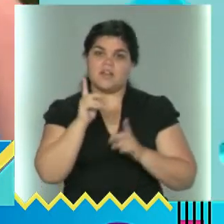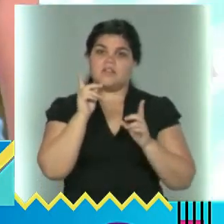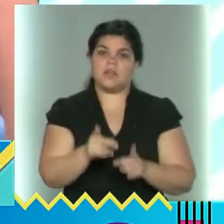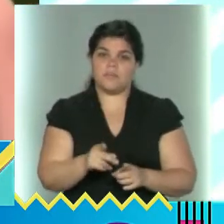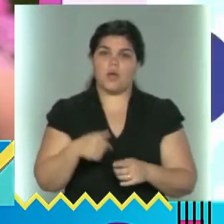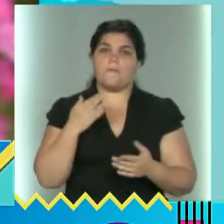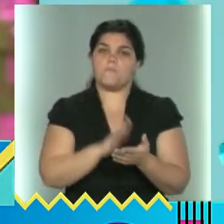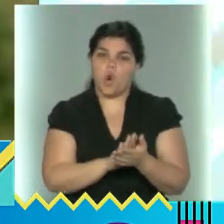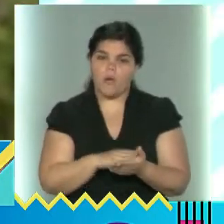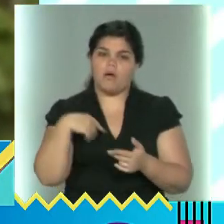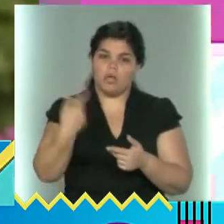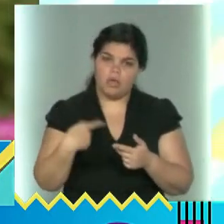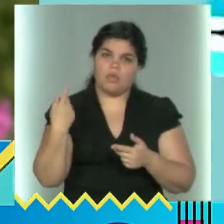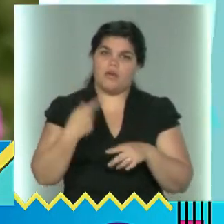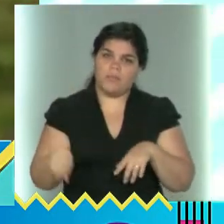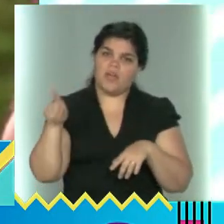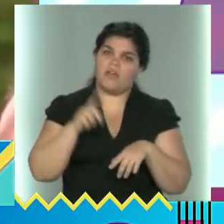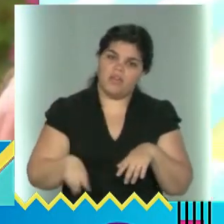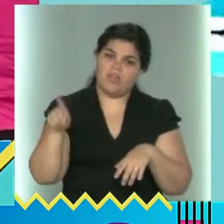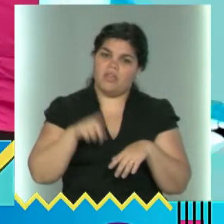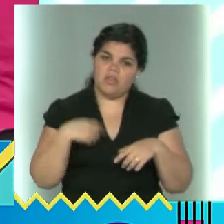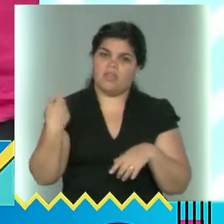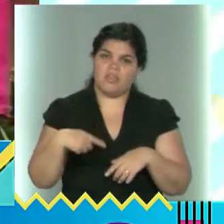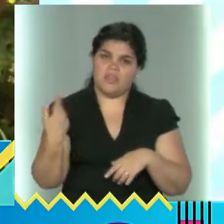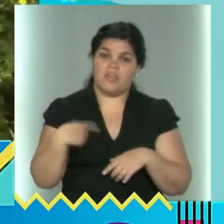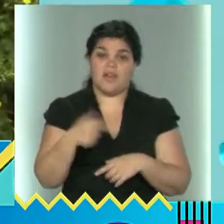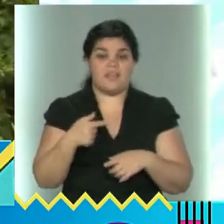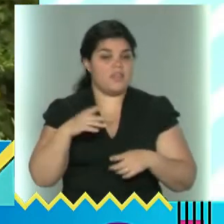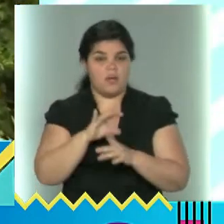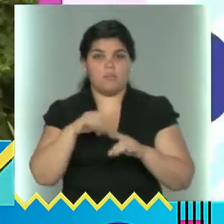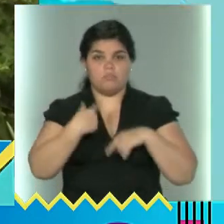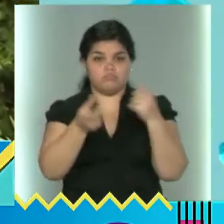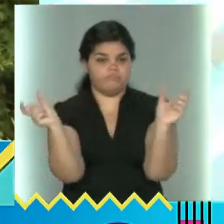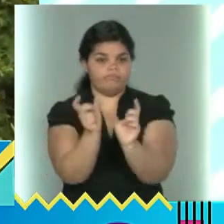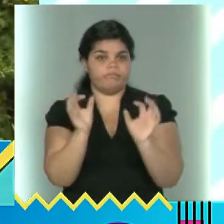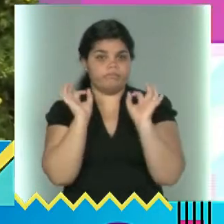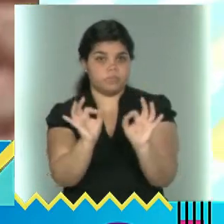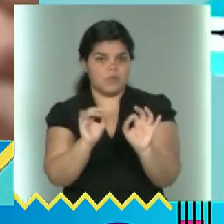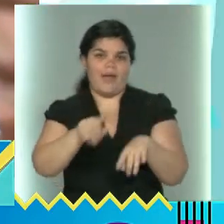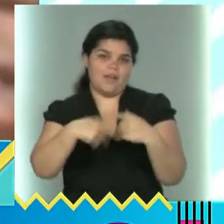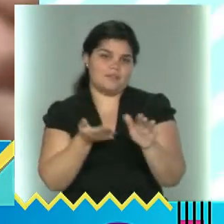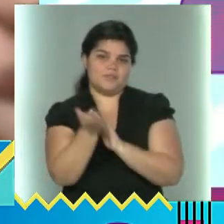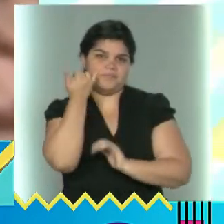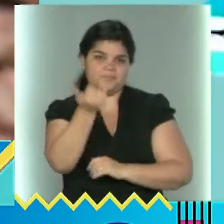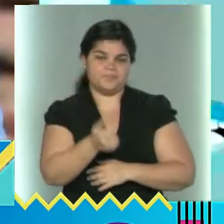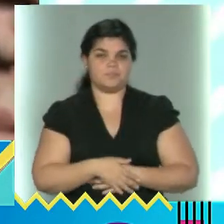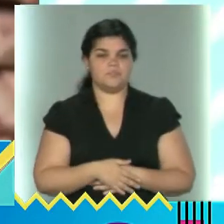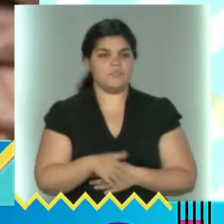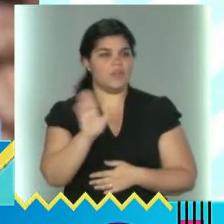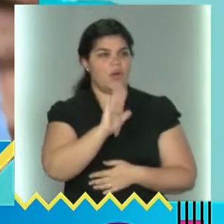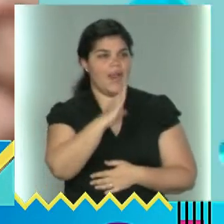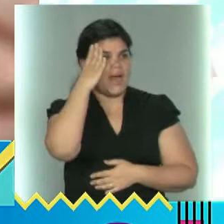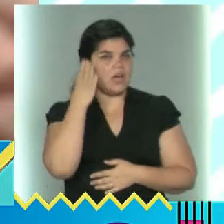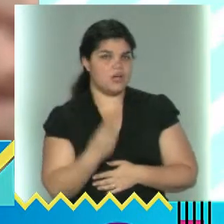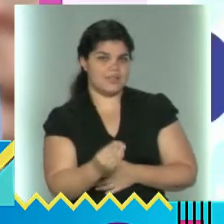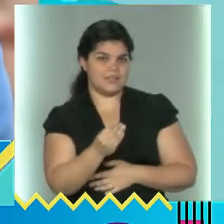vez, otra vez, hasta que le da justo en el punto, digamos, y bueno. Joaquín, Carolina te saluda. Con respecto a las prótesis, de alguna